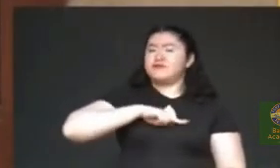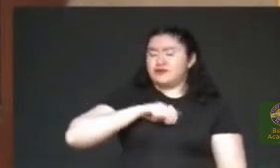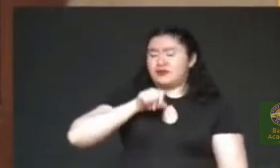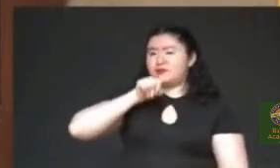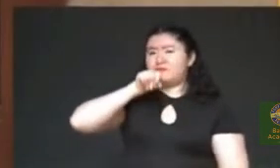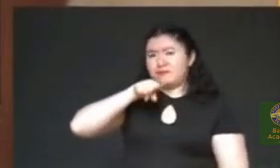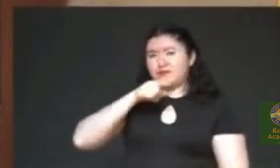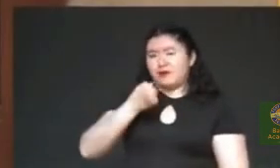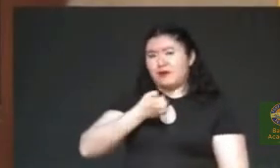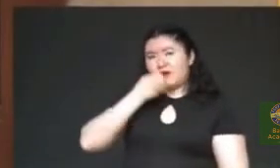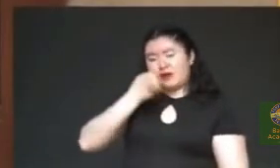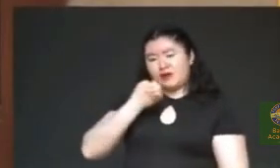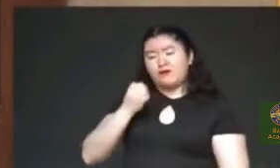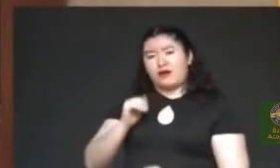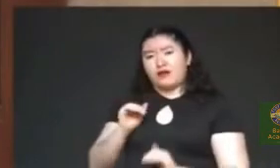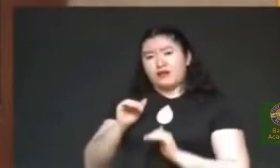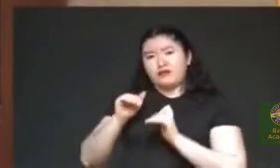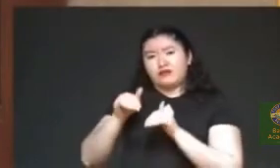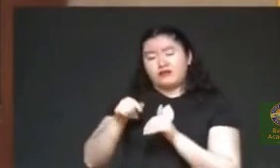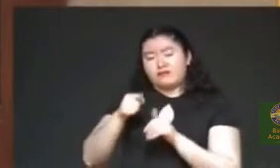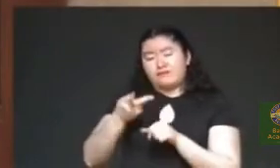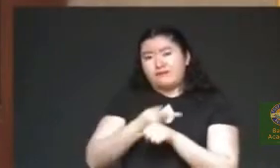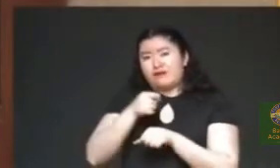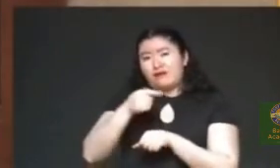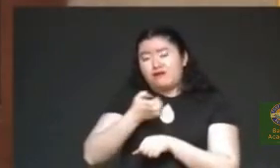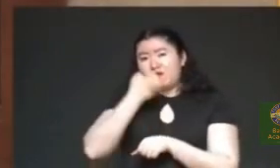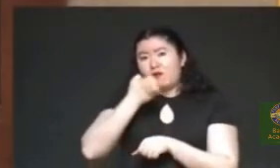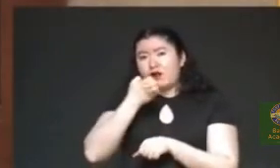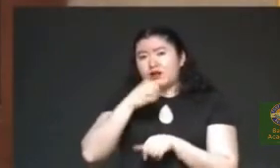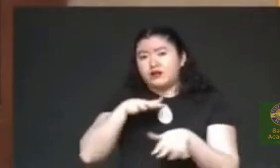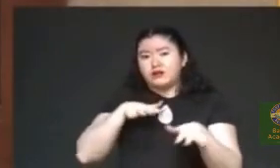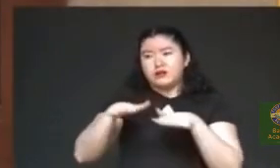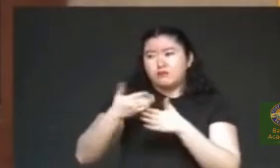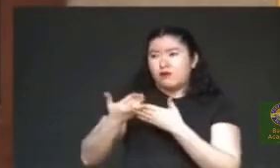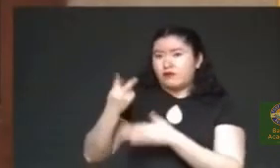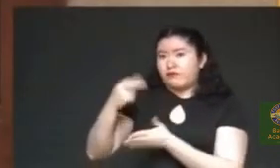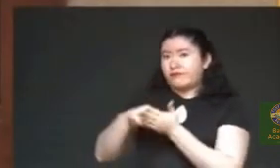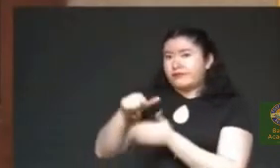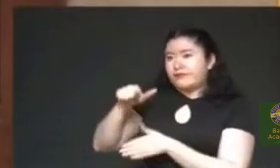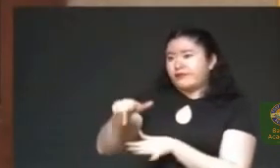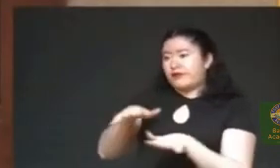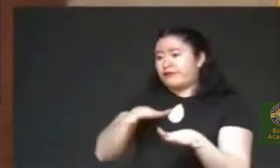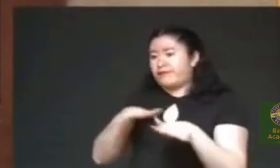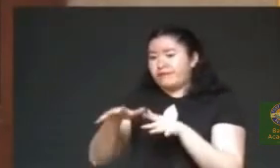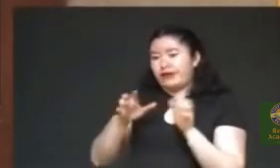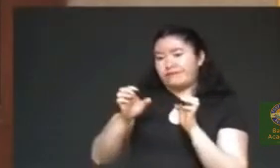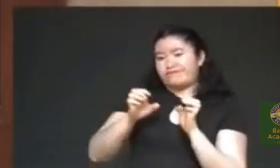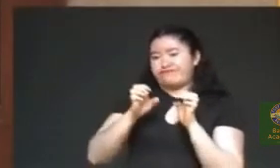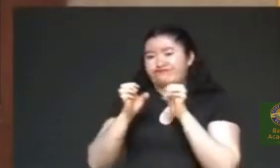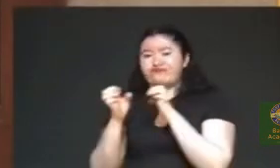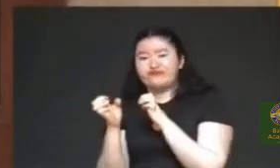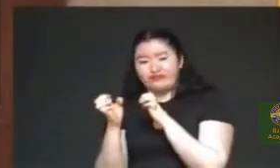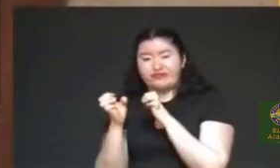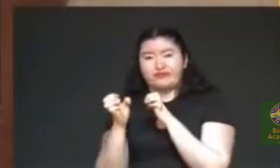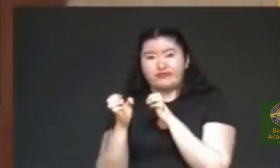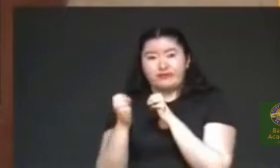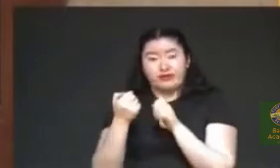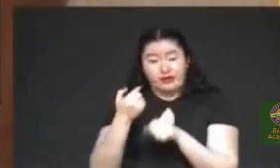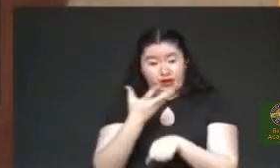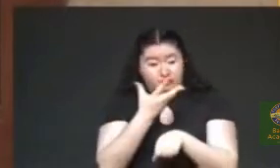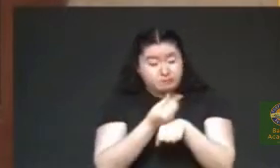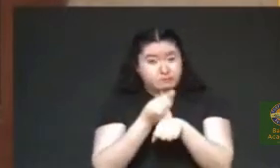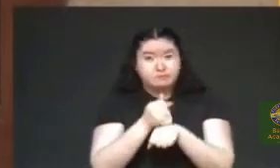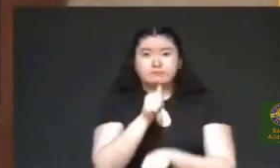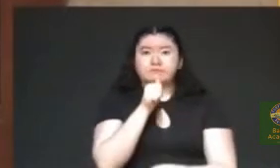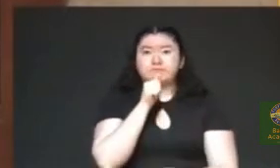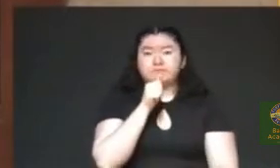habían intervenido por el sismo del 2017. Esa es una inversión tanto en general de la Secretaría de